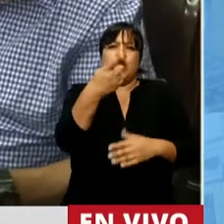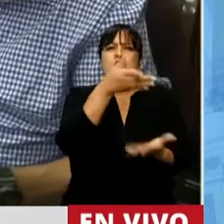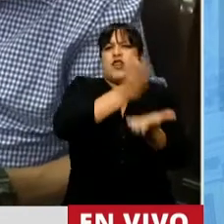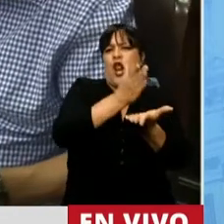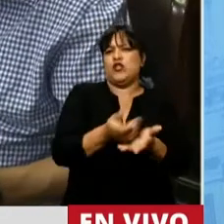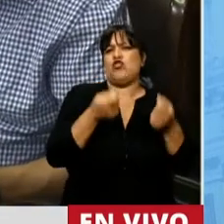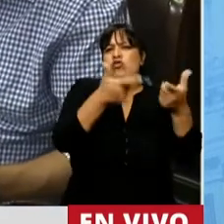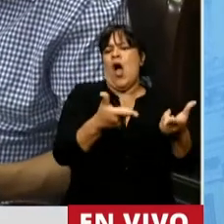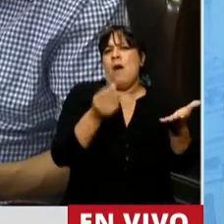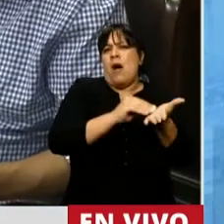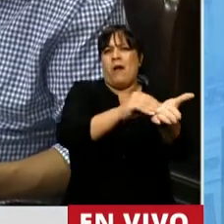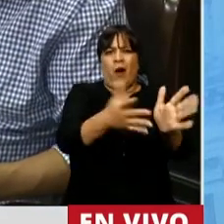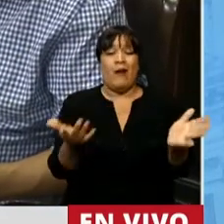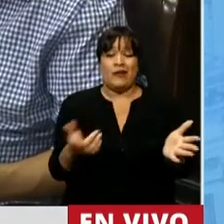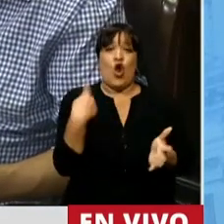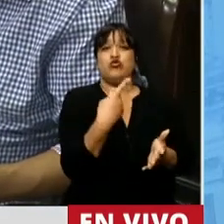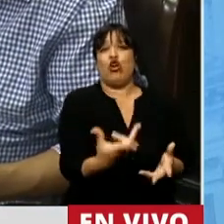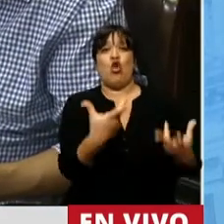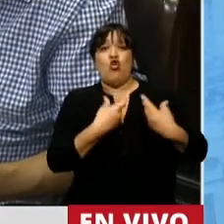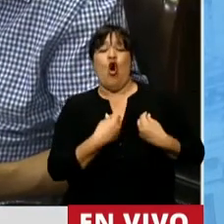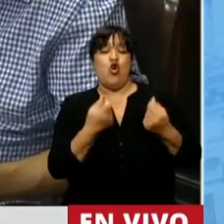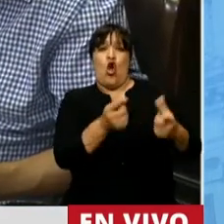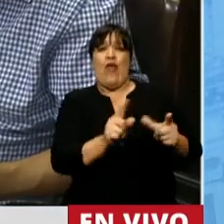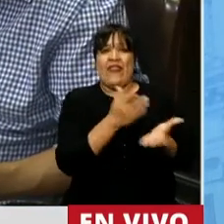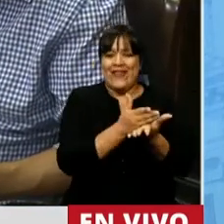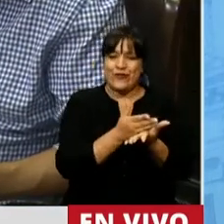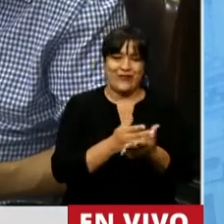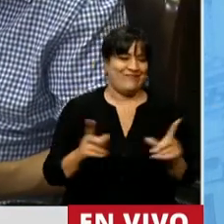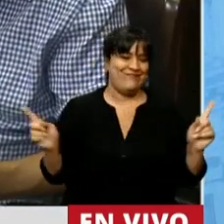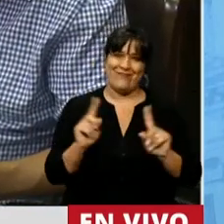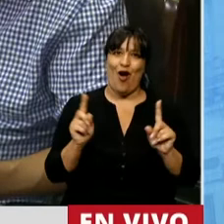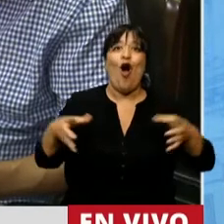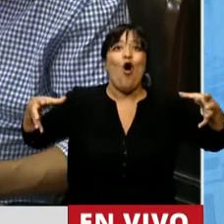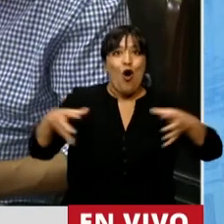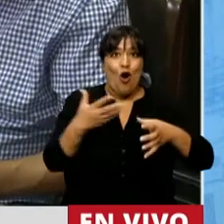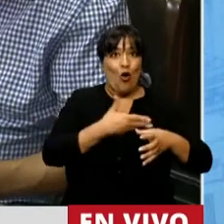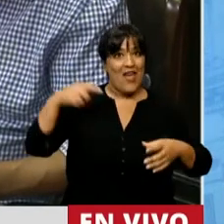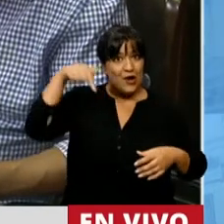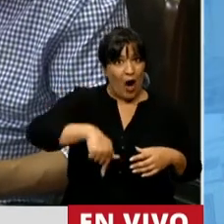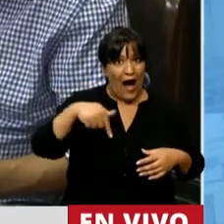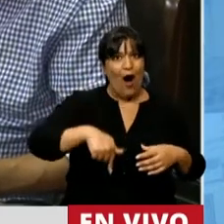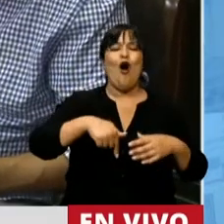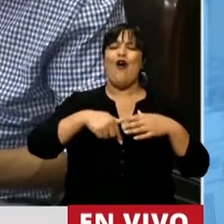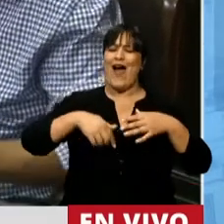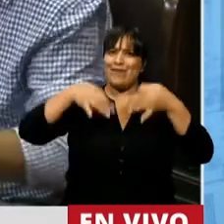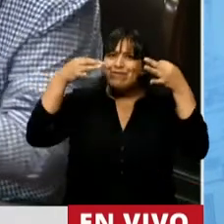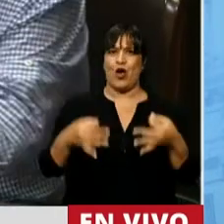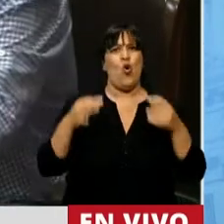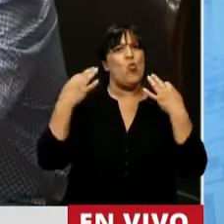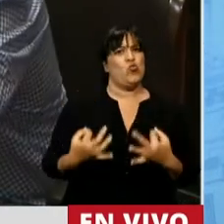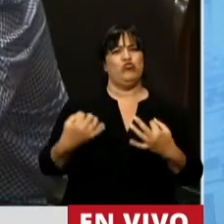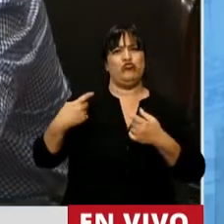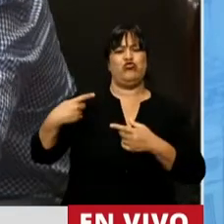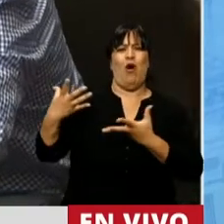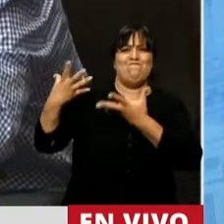derechos o derechos que nosotros no señor presidente nosotros somos el gobierno que nos tocó afrontar la herencia que nos